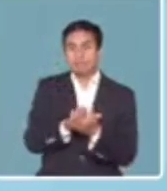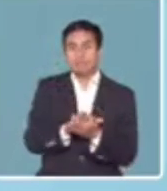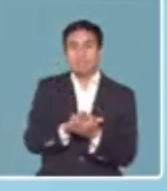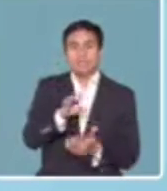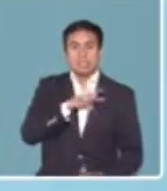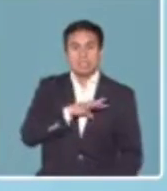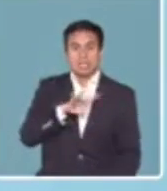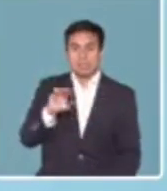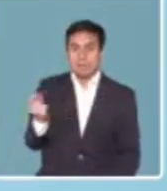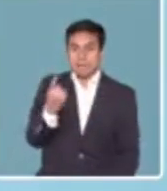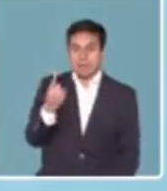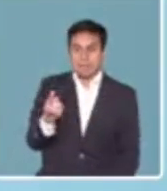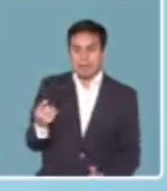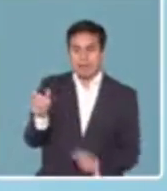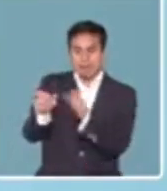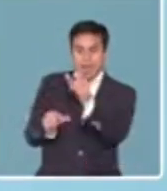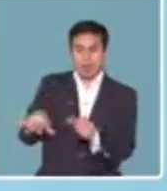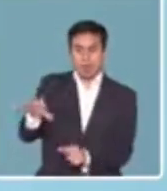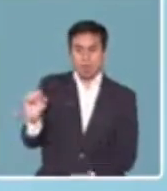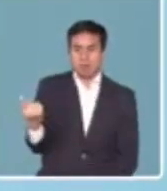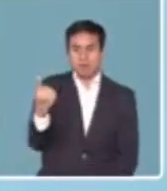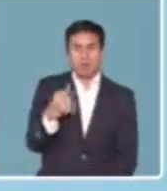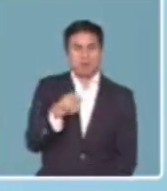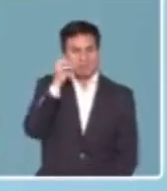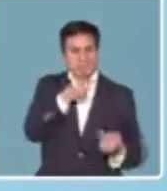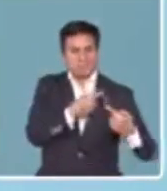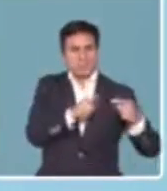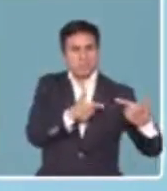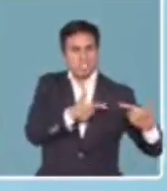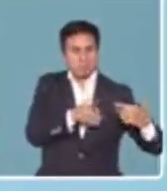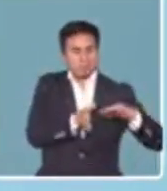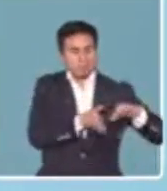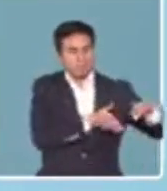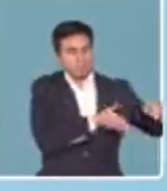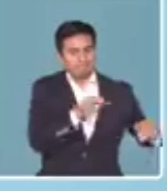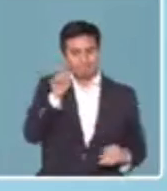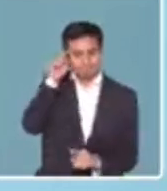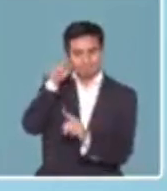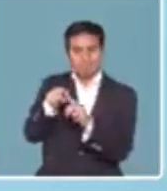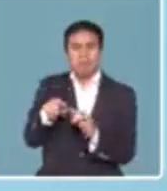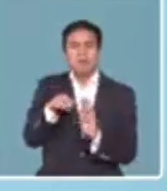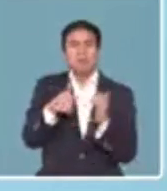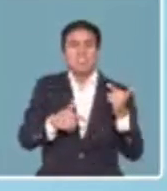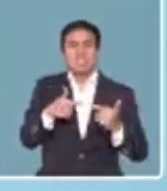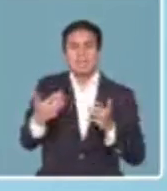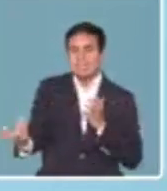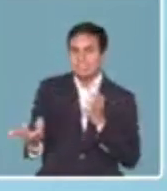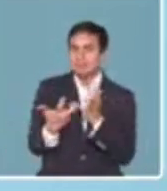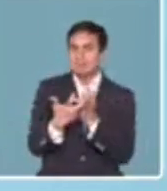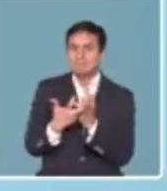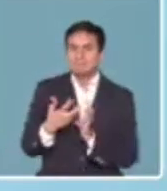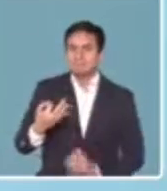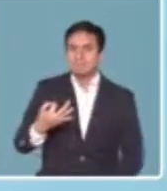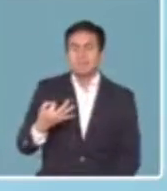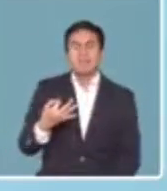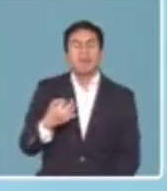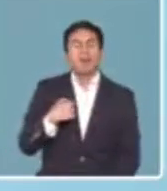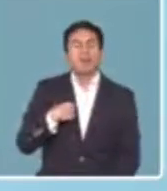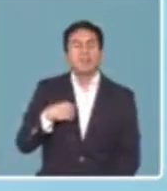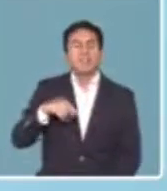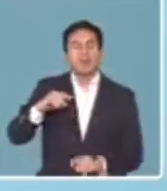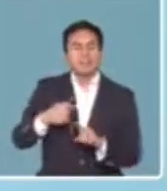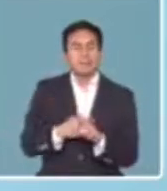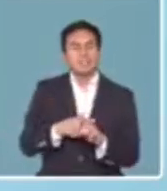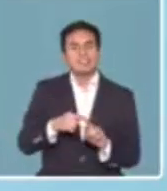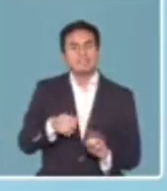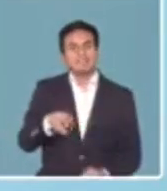poner a los chilenos primero, a los chilenos por delante de nuestras diferencias, salen cosas buenas y la política tiene sentido. Yo ahí quiero